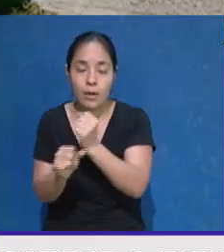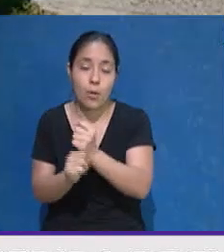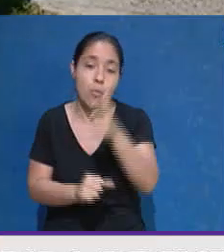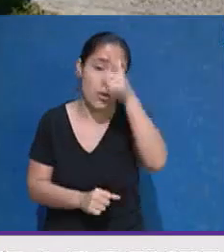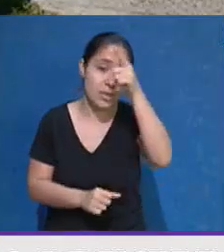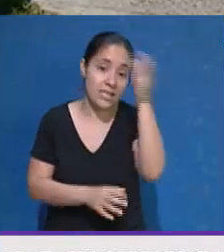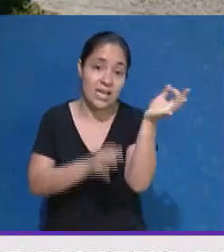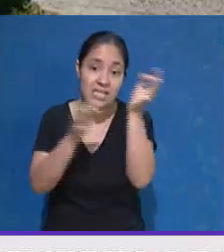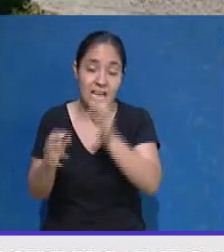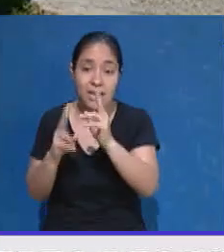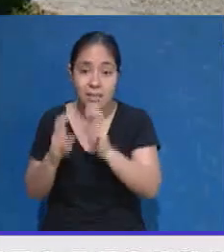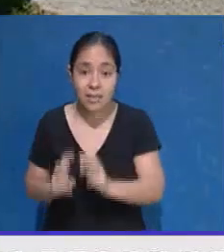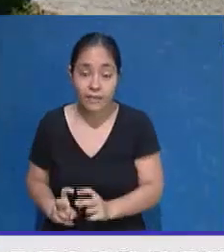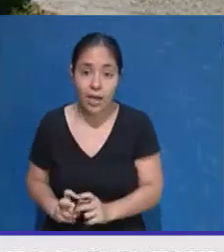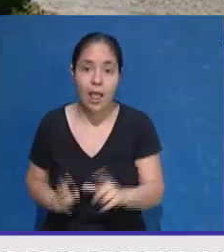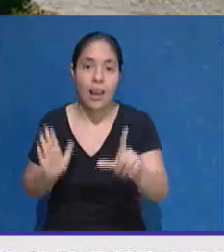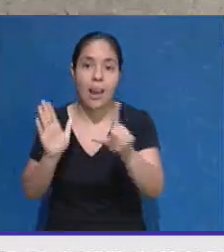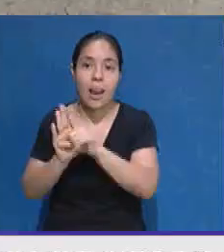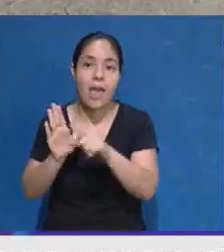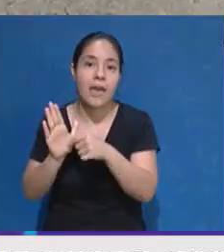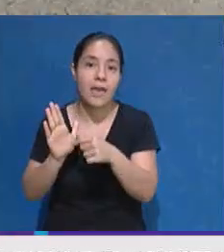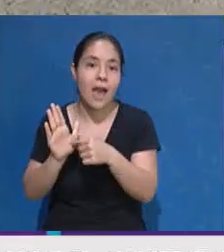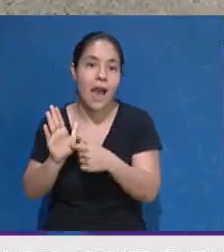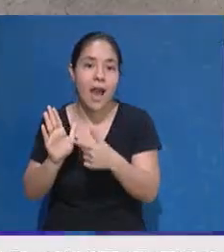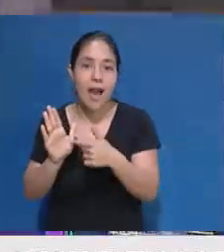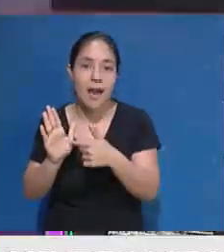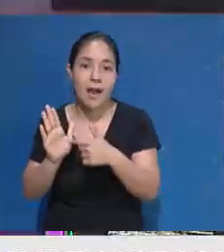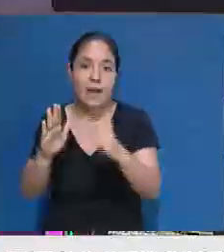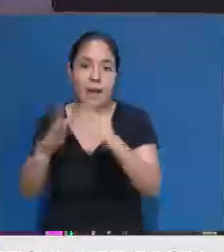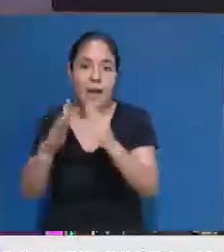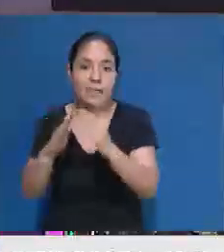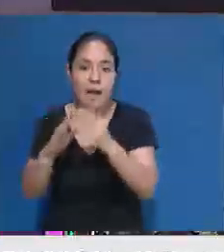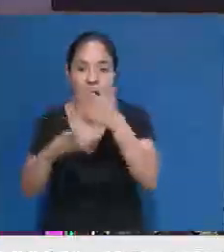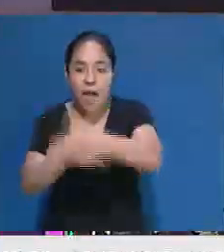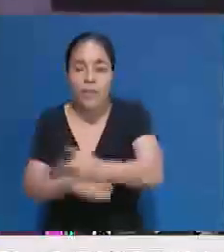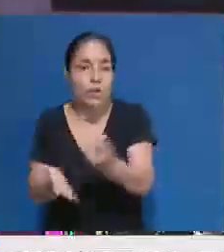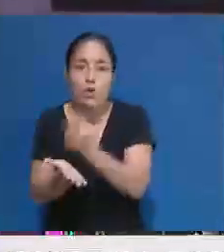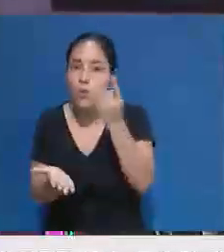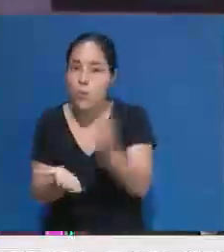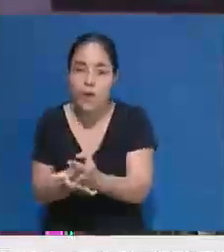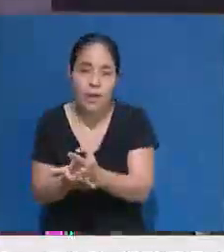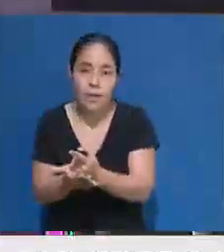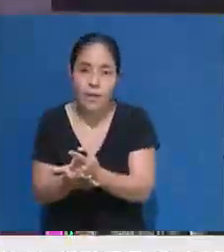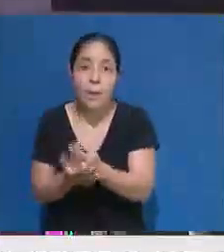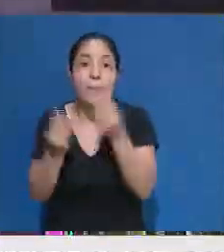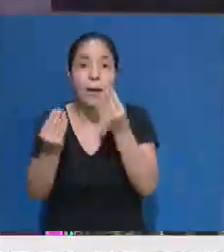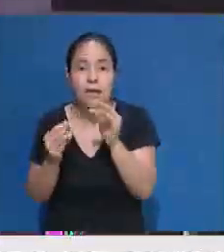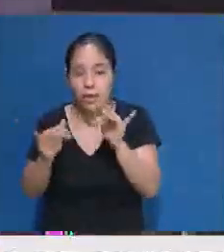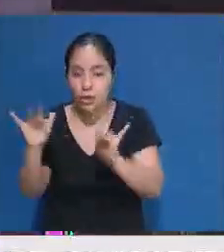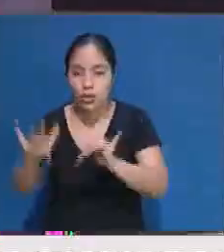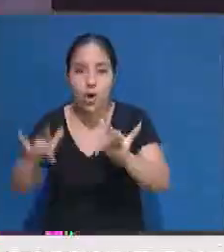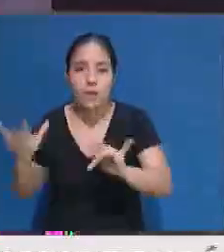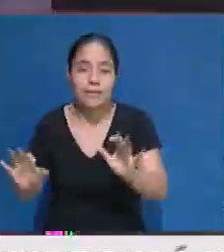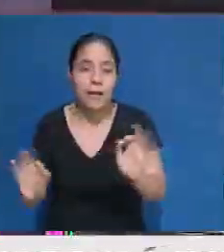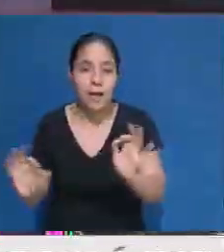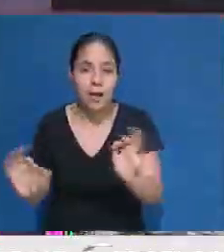policía científica, por ley, ya no puede haber nadie dentro de la escena del crimen. Obviamente para no contaminarla. Uh-huh. La